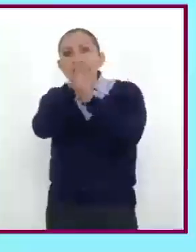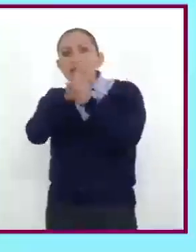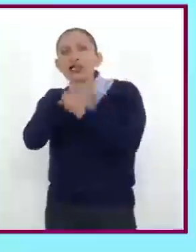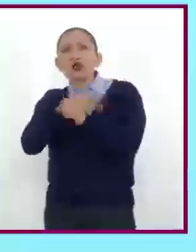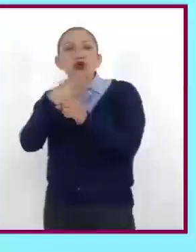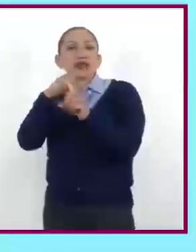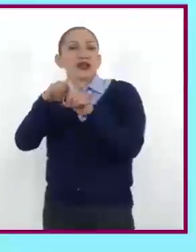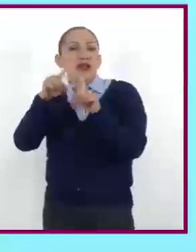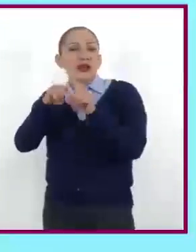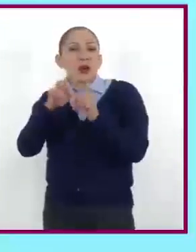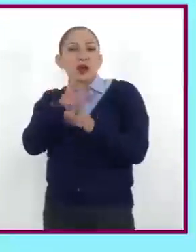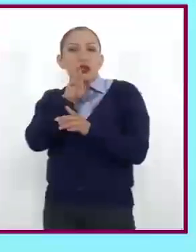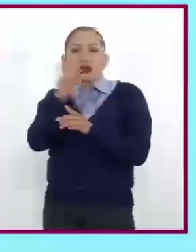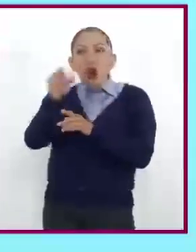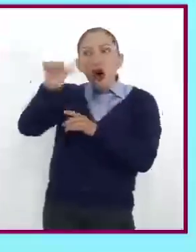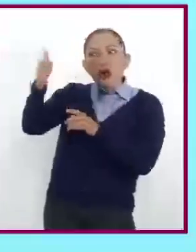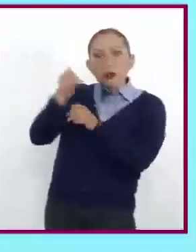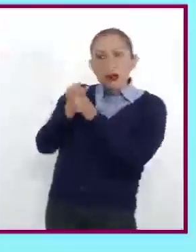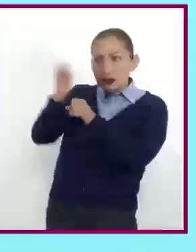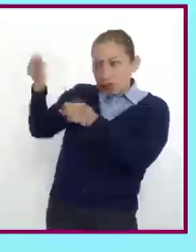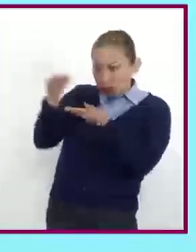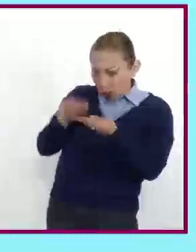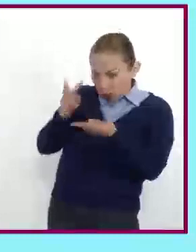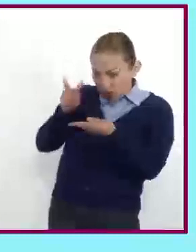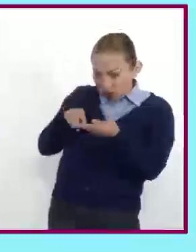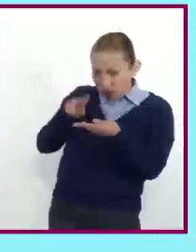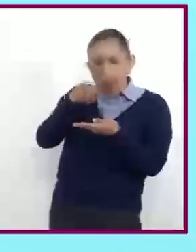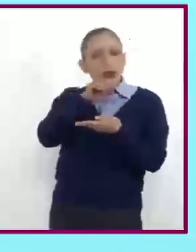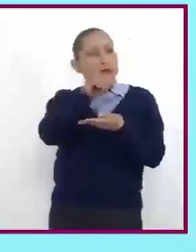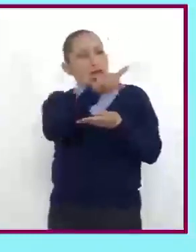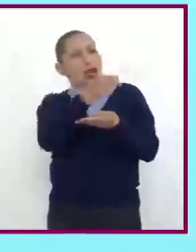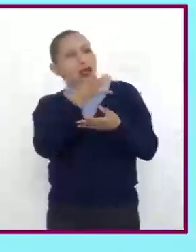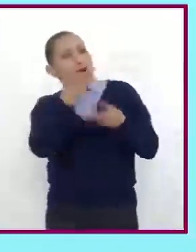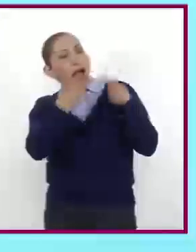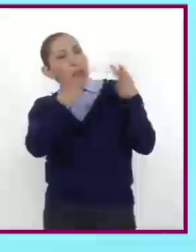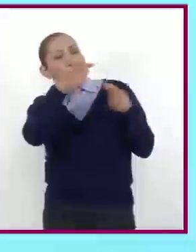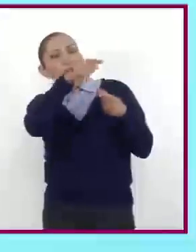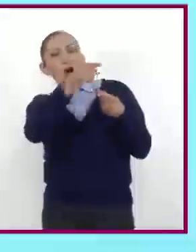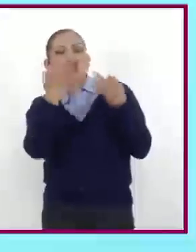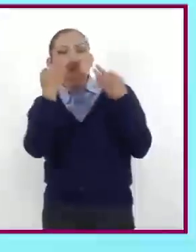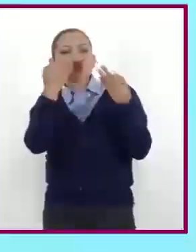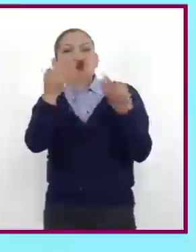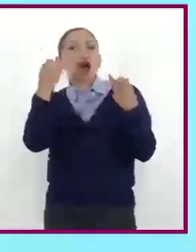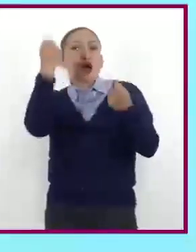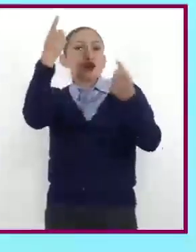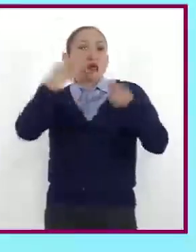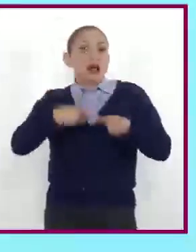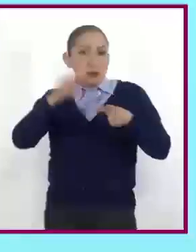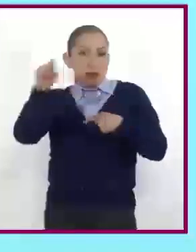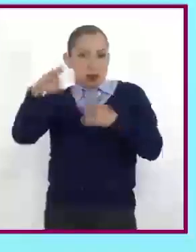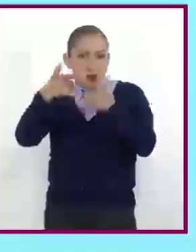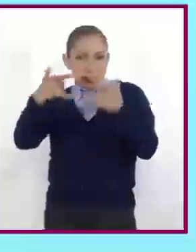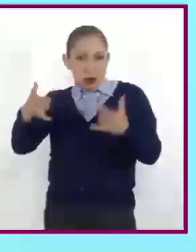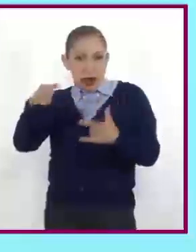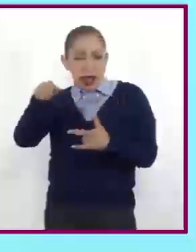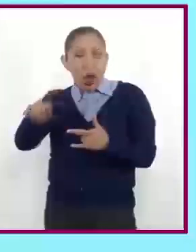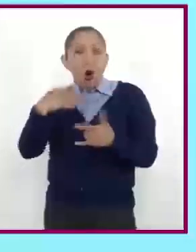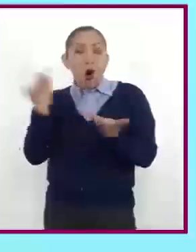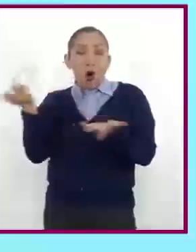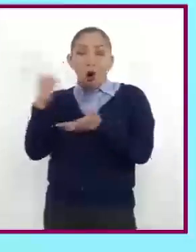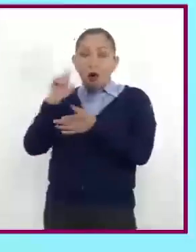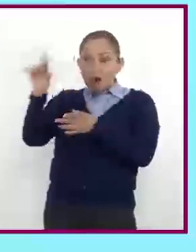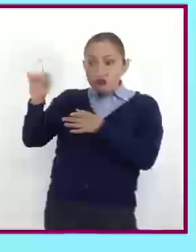variados, como los resultados de otras investigaciones y las declaraciones o testimonios de algunas personas, así como